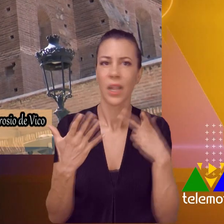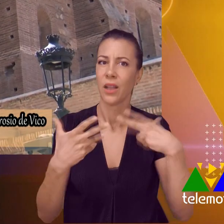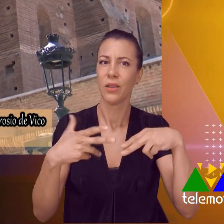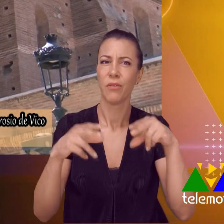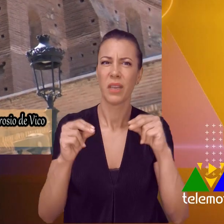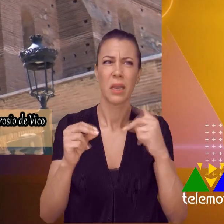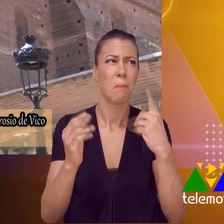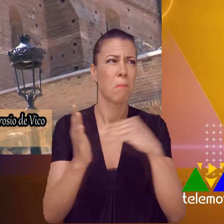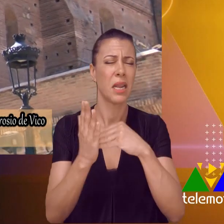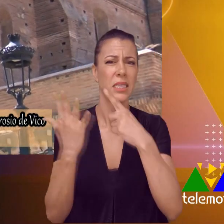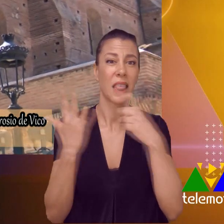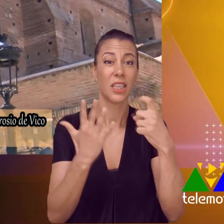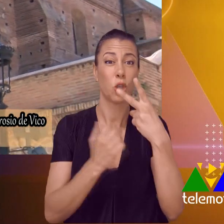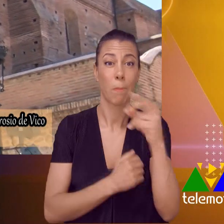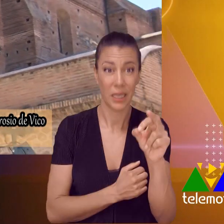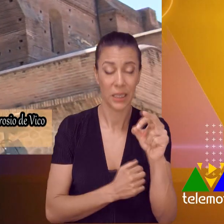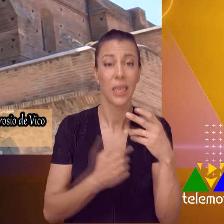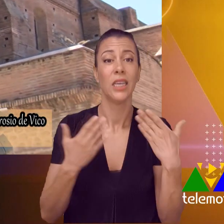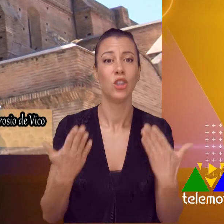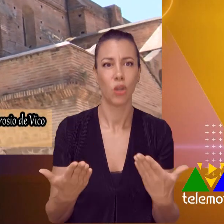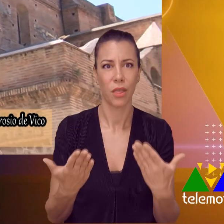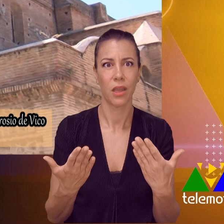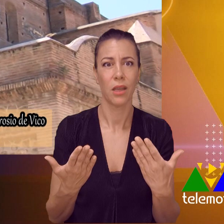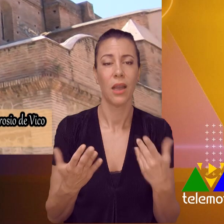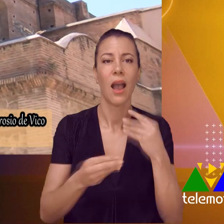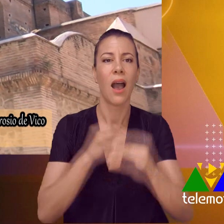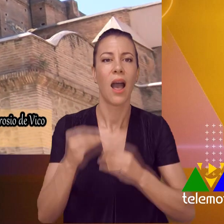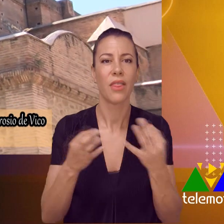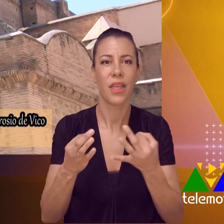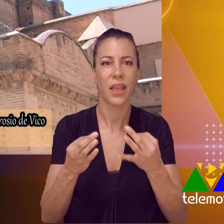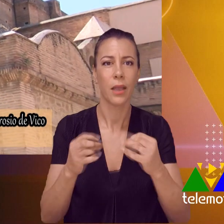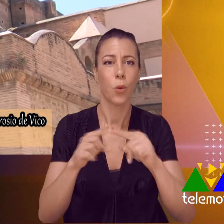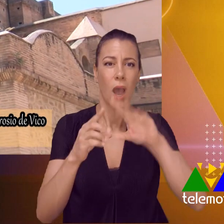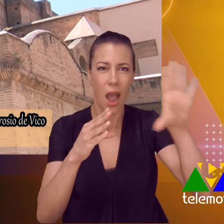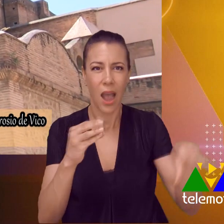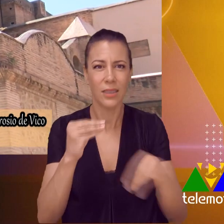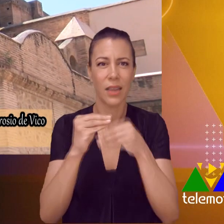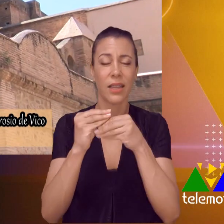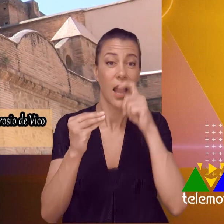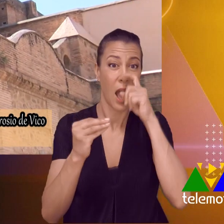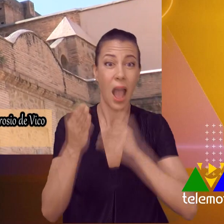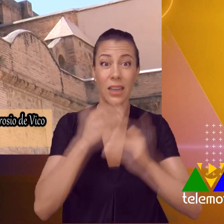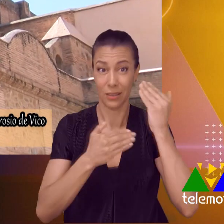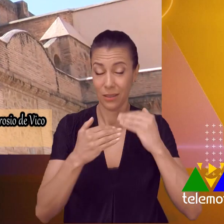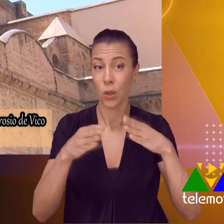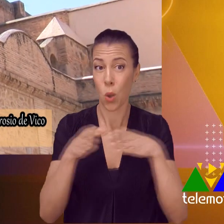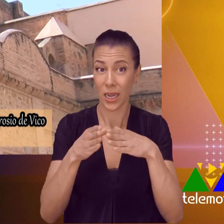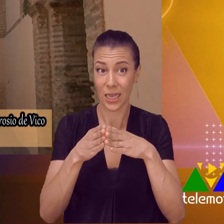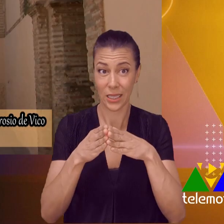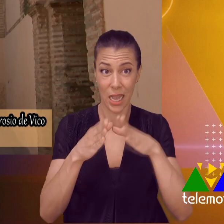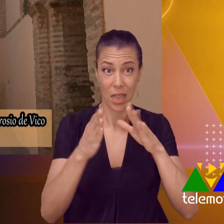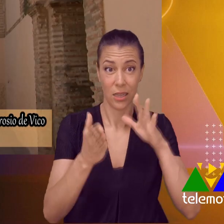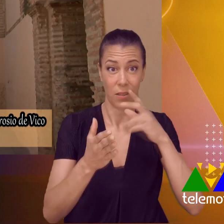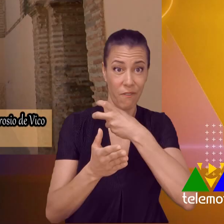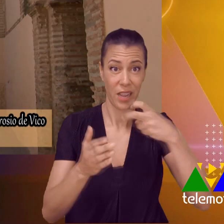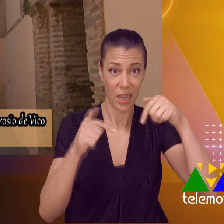sobre 1620, con lo cual pues evidentemente lo que hacen es añadirle a la antigua iglesia que llega hasta aquí,